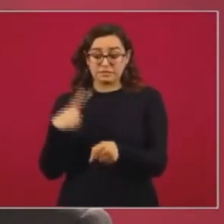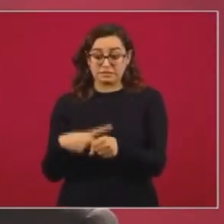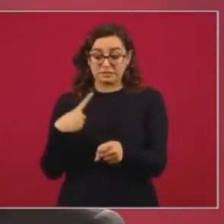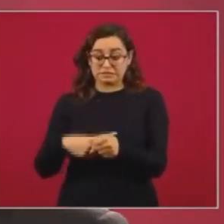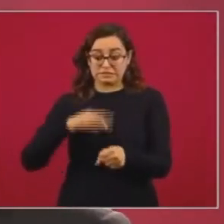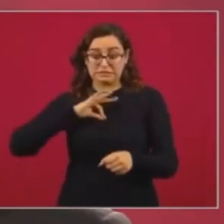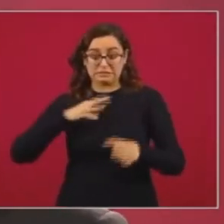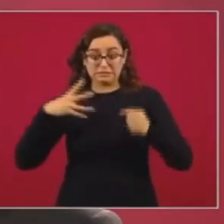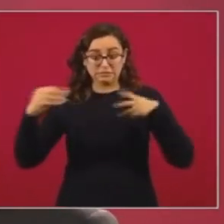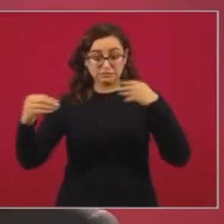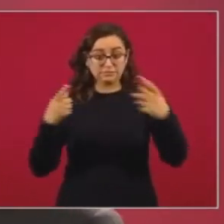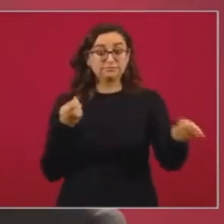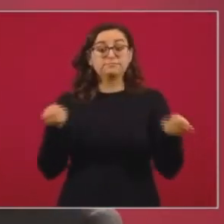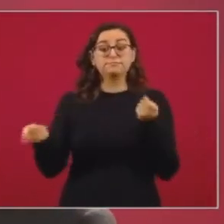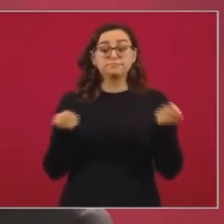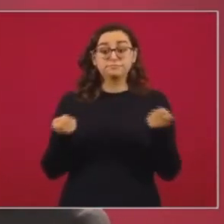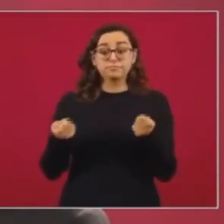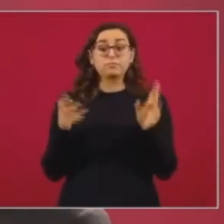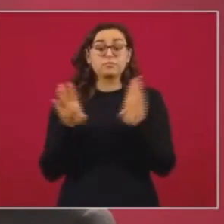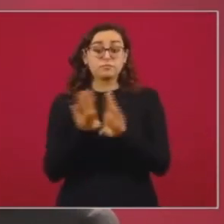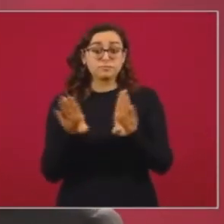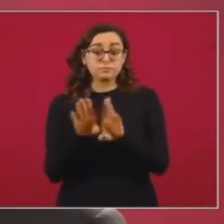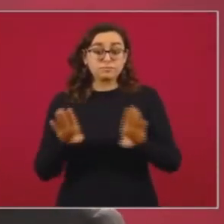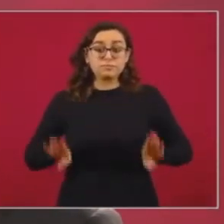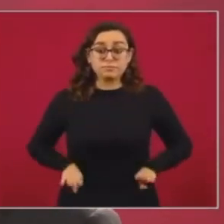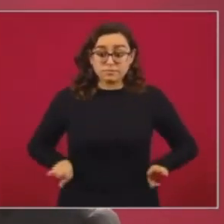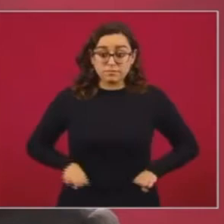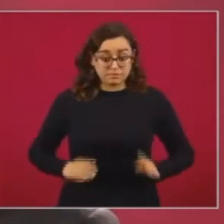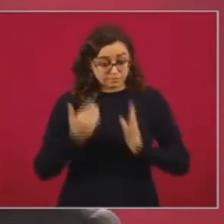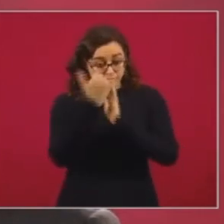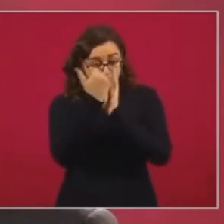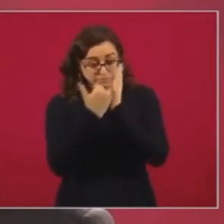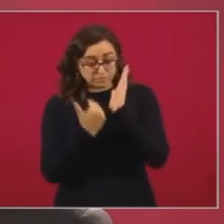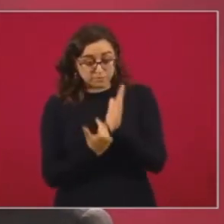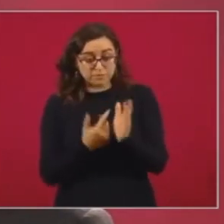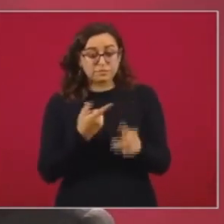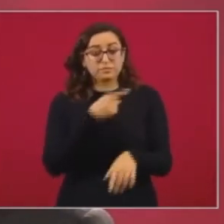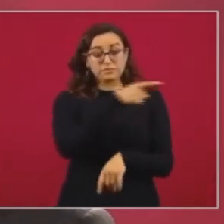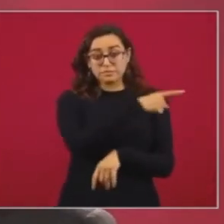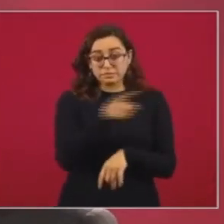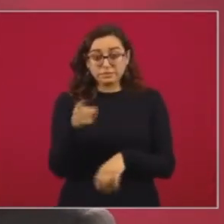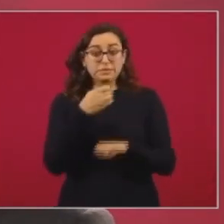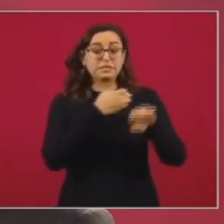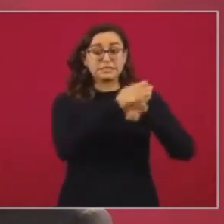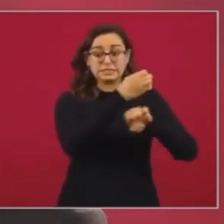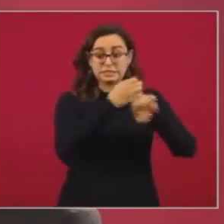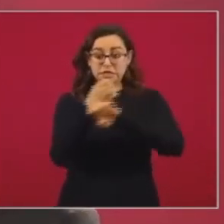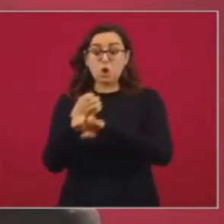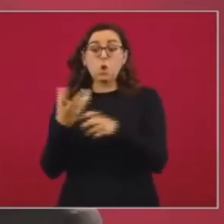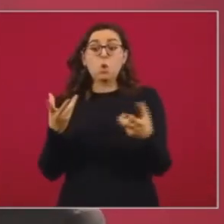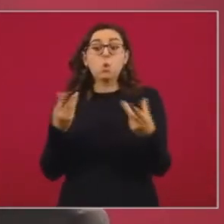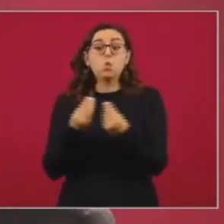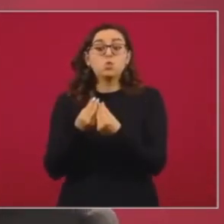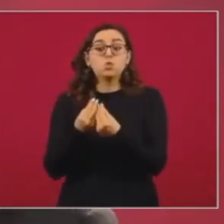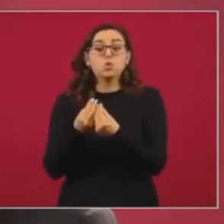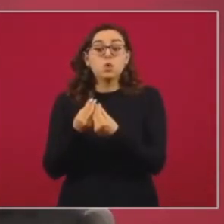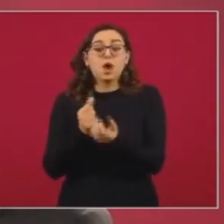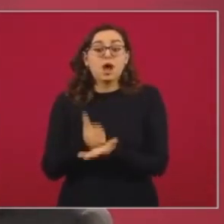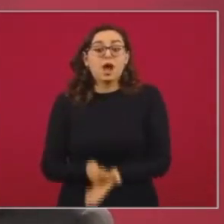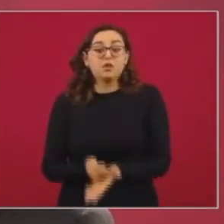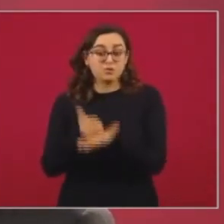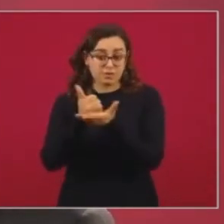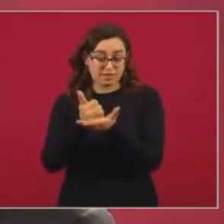enfermedades. Y se establece cuáles son los elementos en donde las entidades federativas coadyuvarán. Por supuesto,